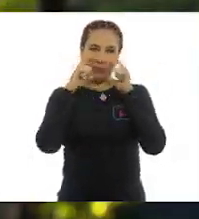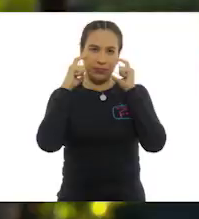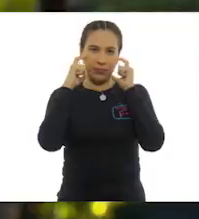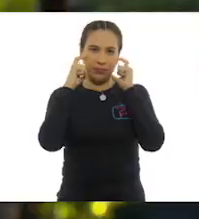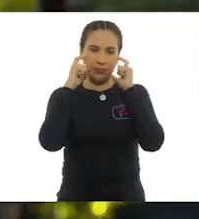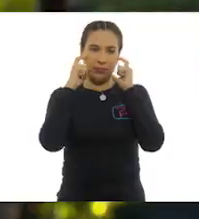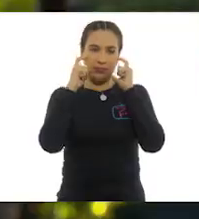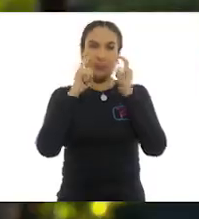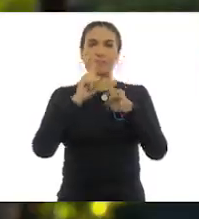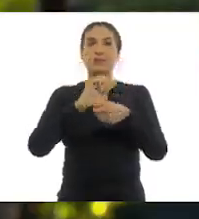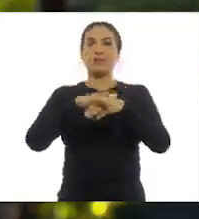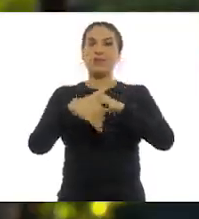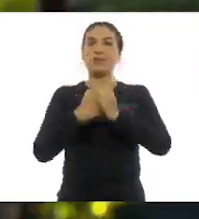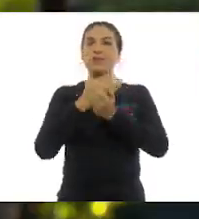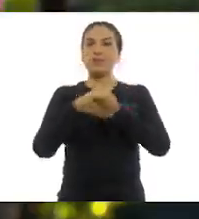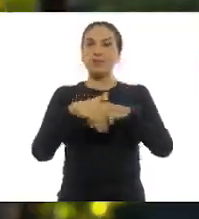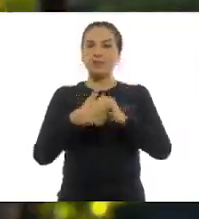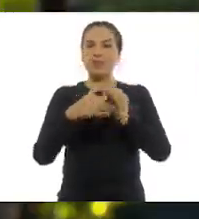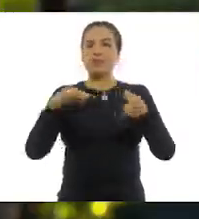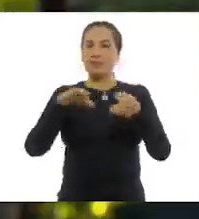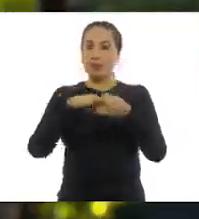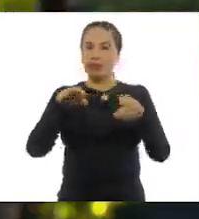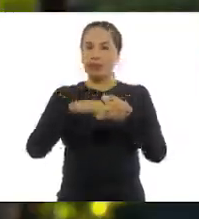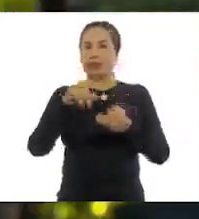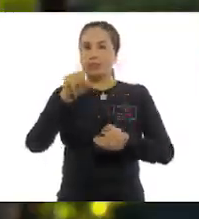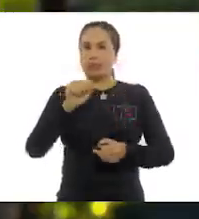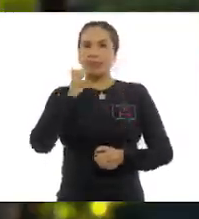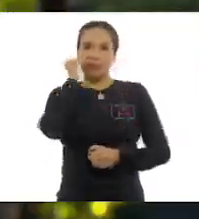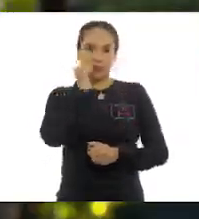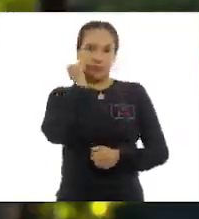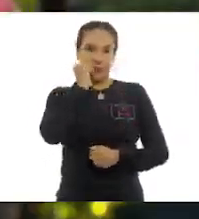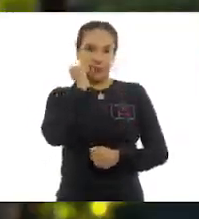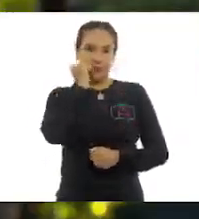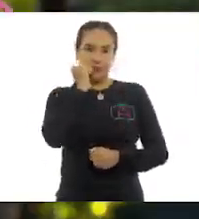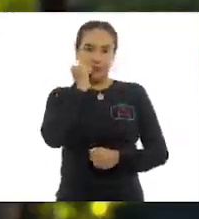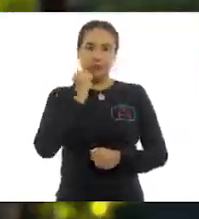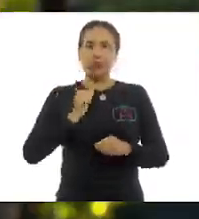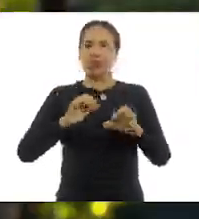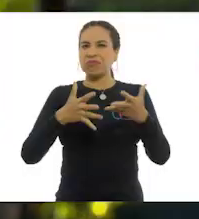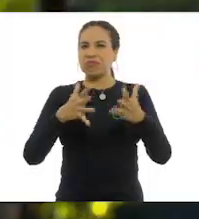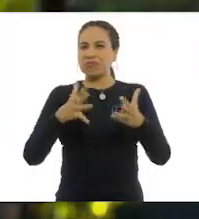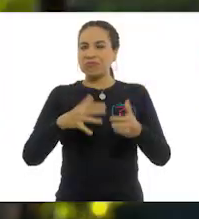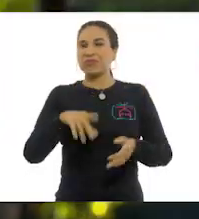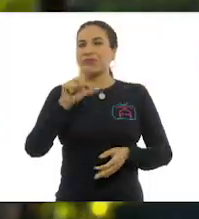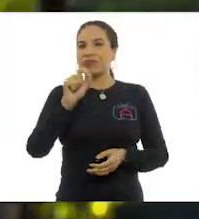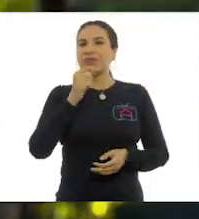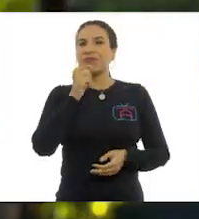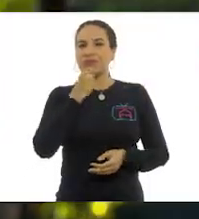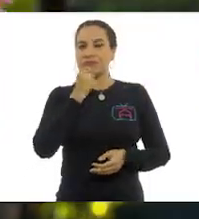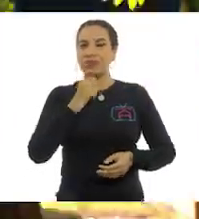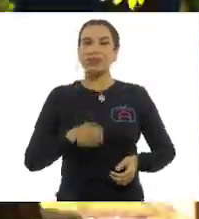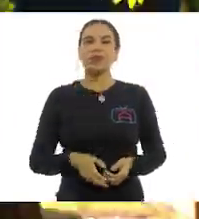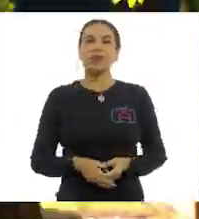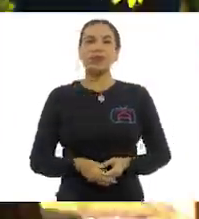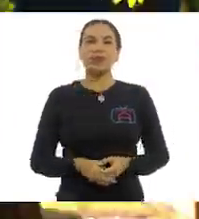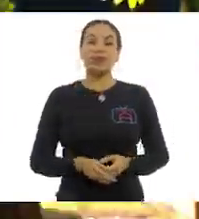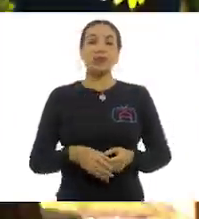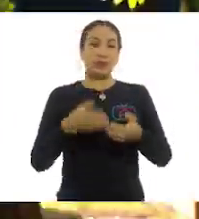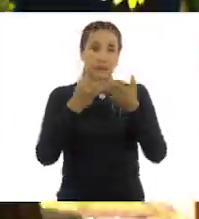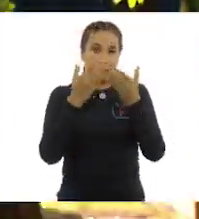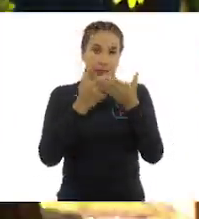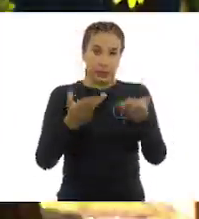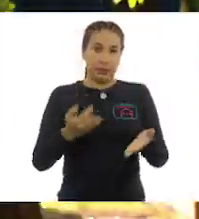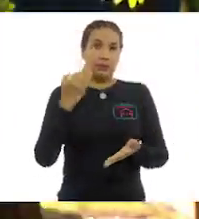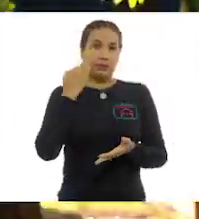cubrebocas. Lava tus manos frecuentemente con agua y con jabón, por lo menos durante 20 segundos. Ahora